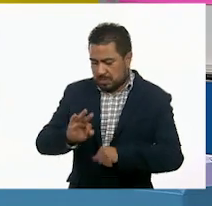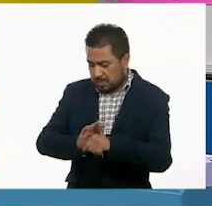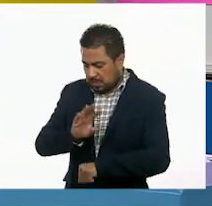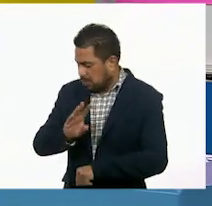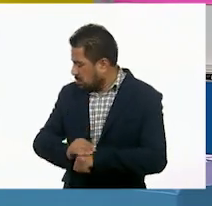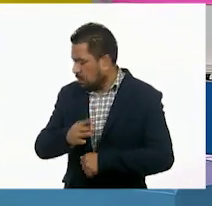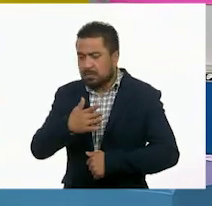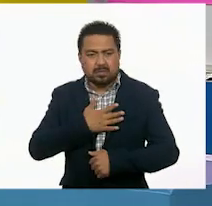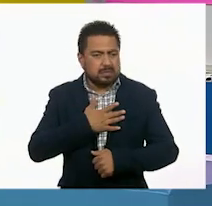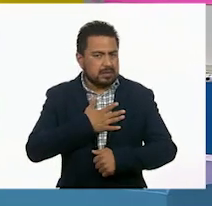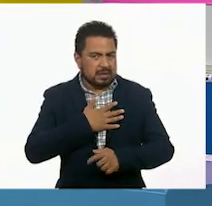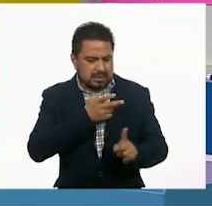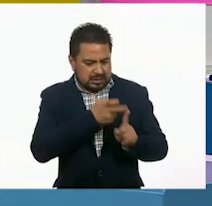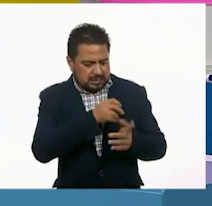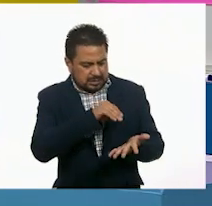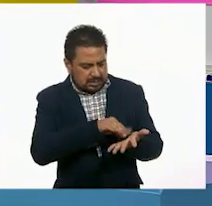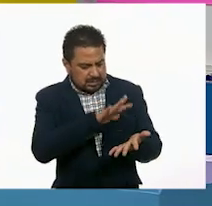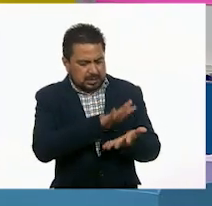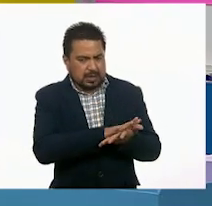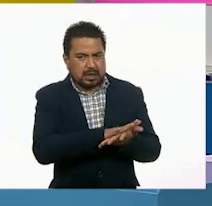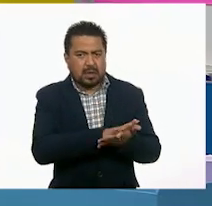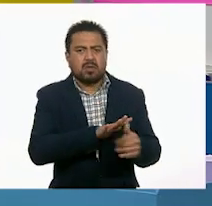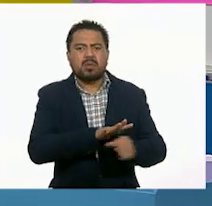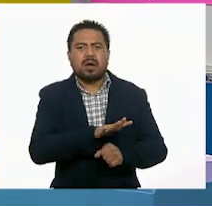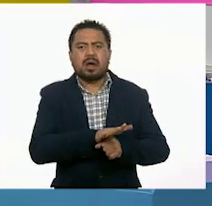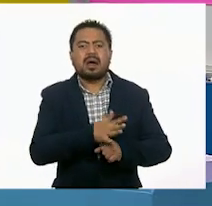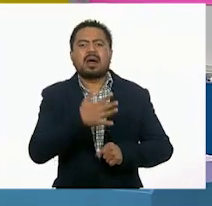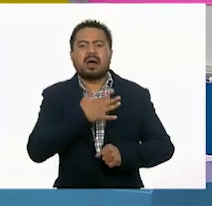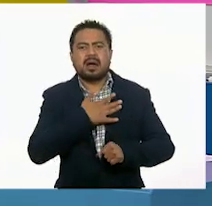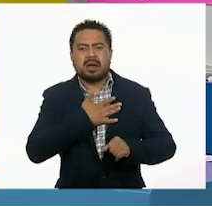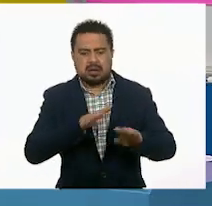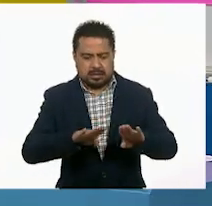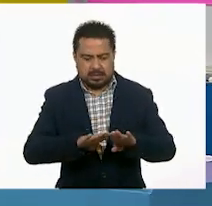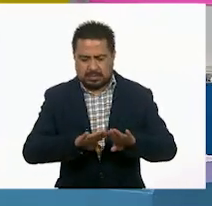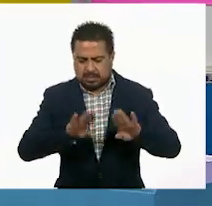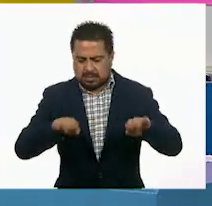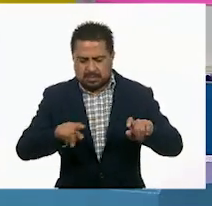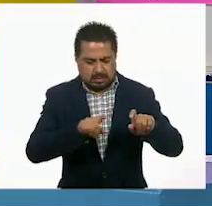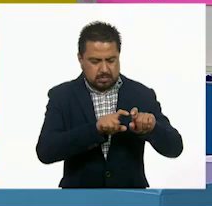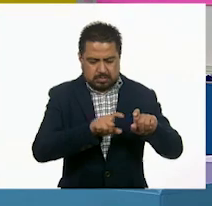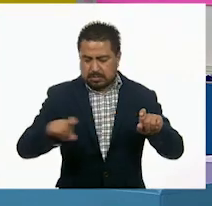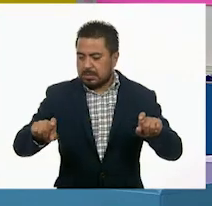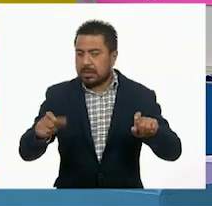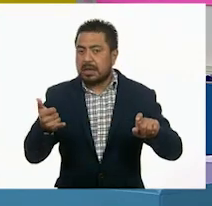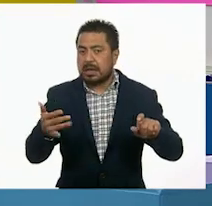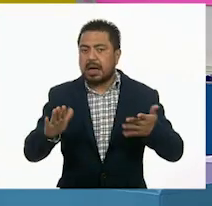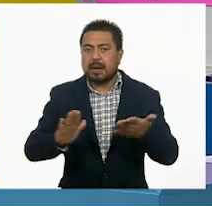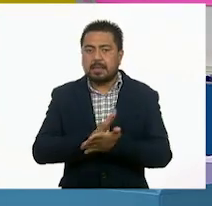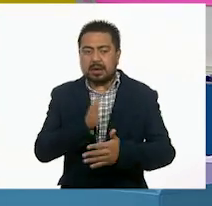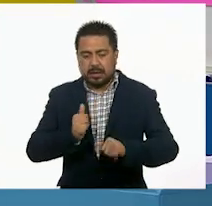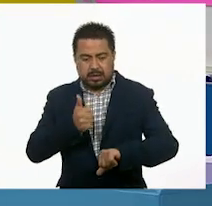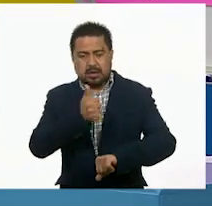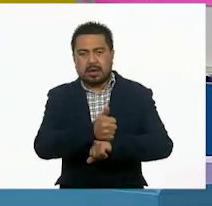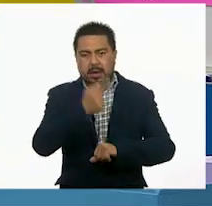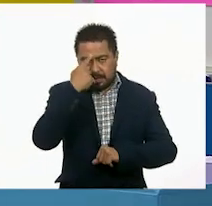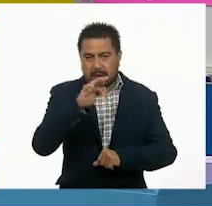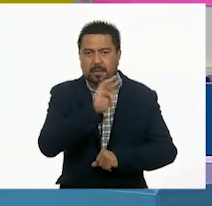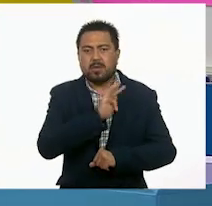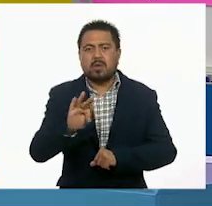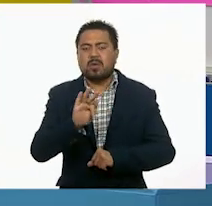permitir establecer lo que mide un segmento y colocarlo para